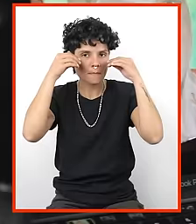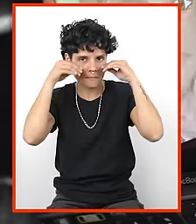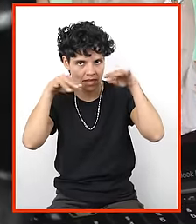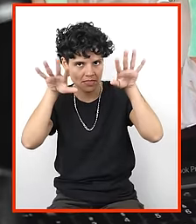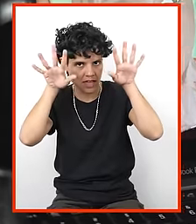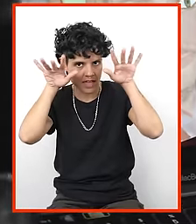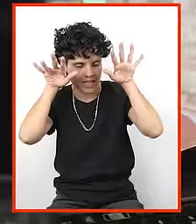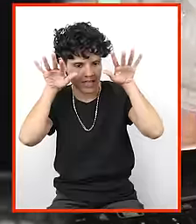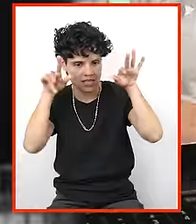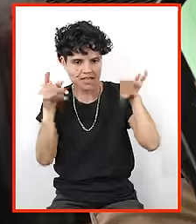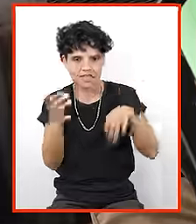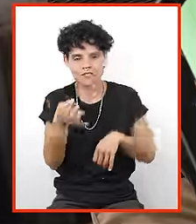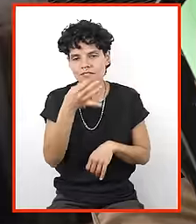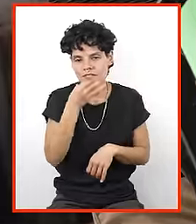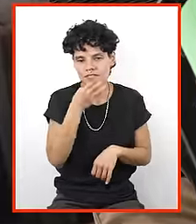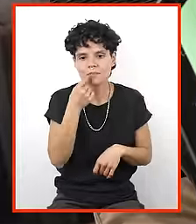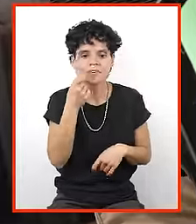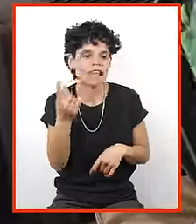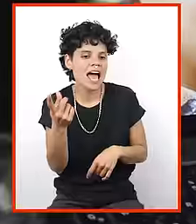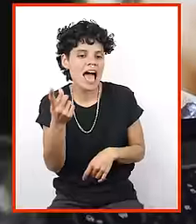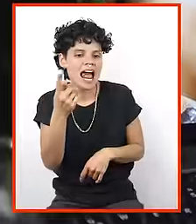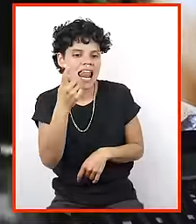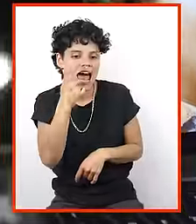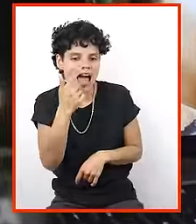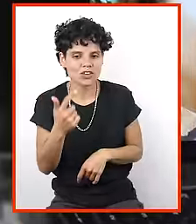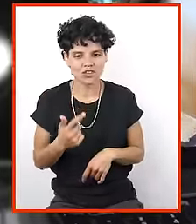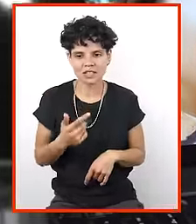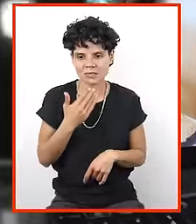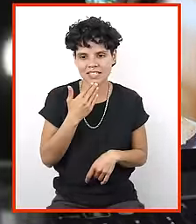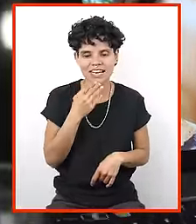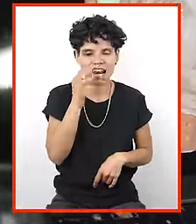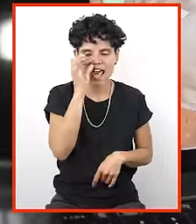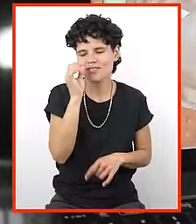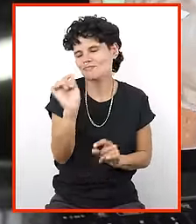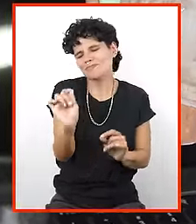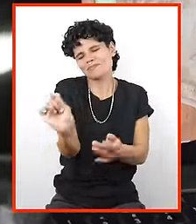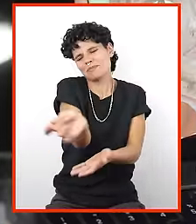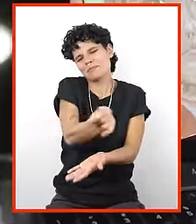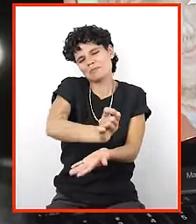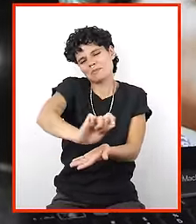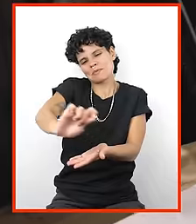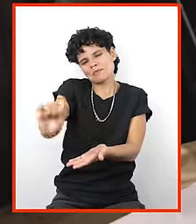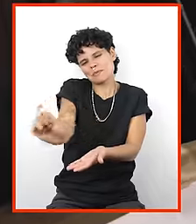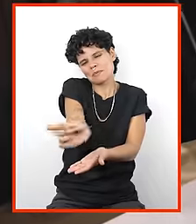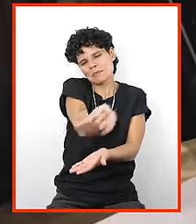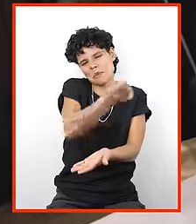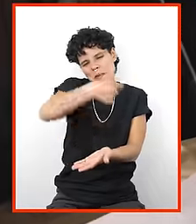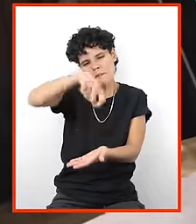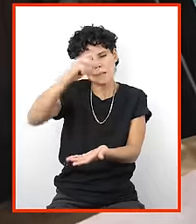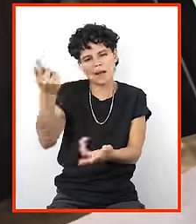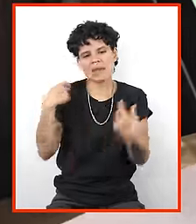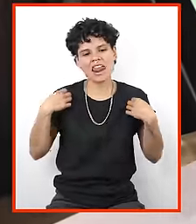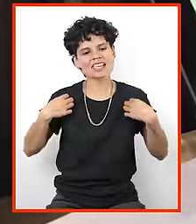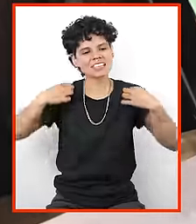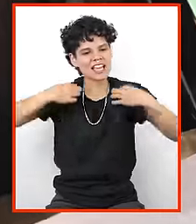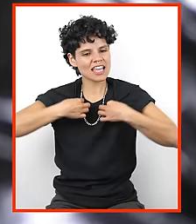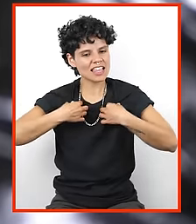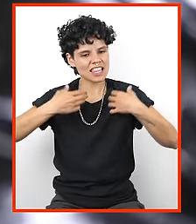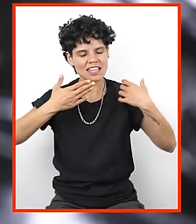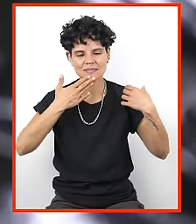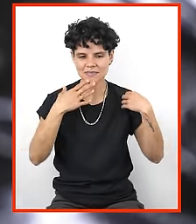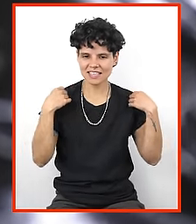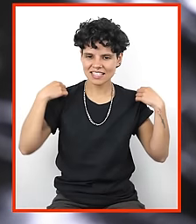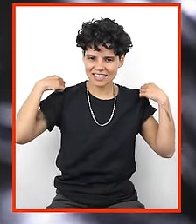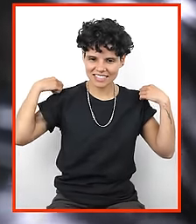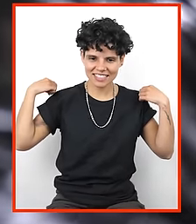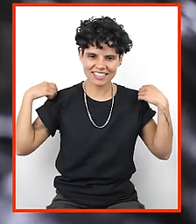pestañas verdes. Mira el aro. Mira el aro, huevón. Igual. No, sí. El aro y mira la chaqueta. Mira la chaqueta. No.